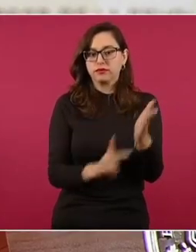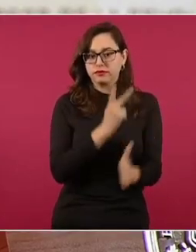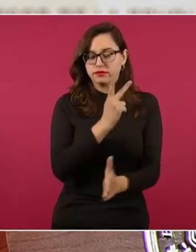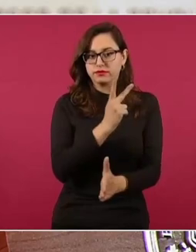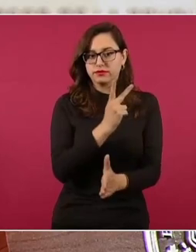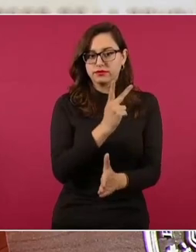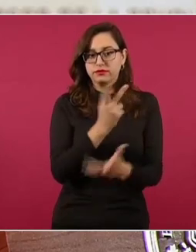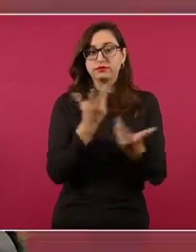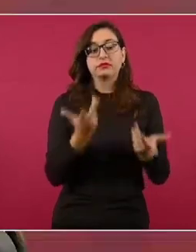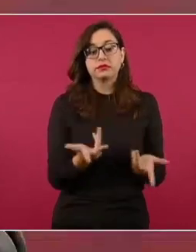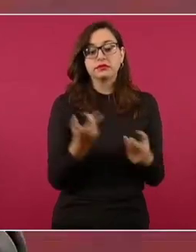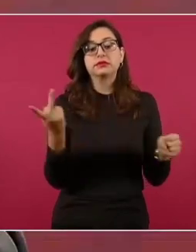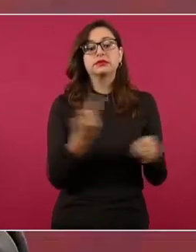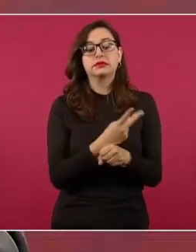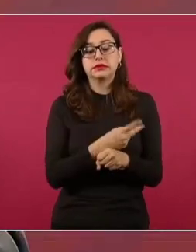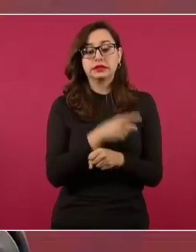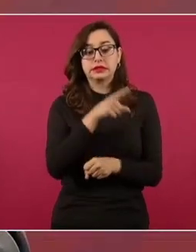Entonces, si le va bien,